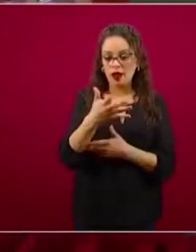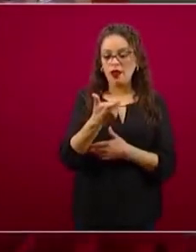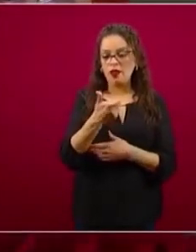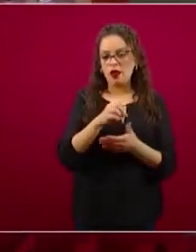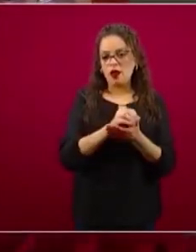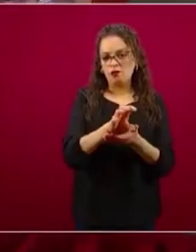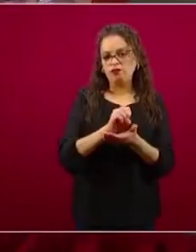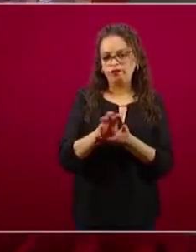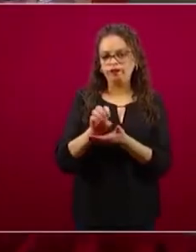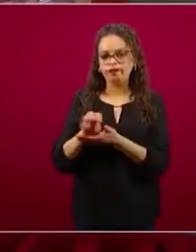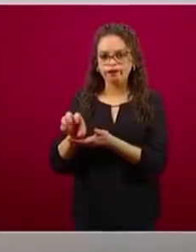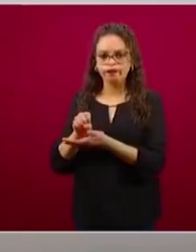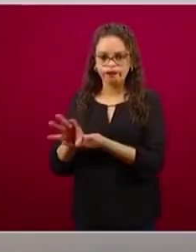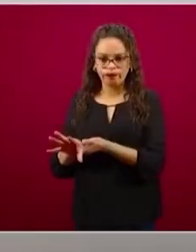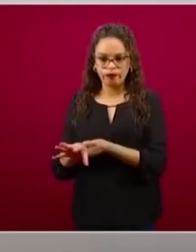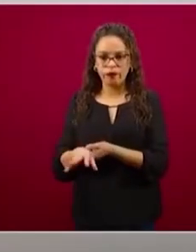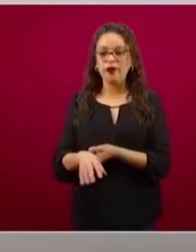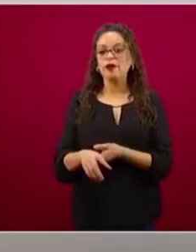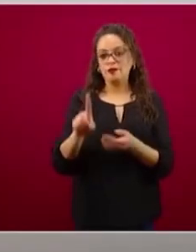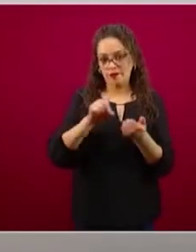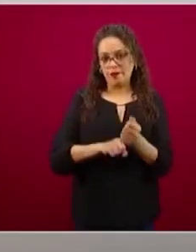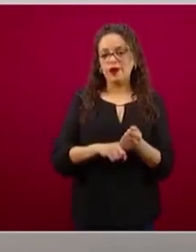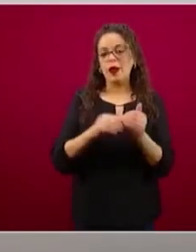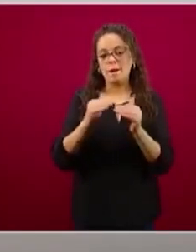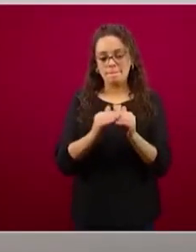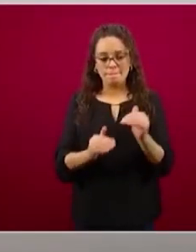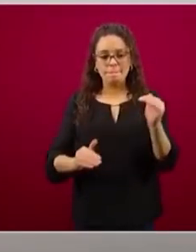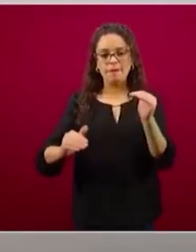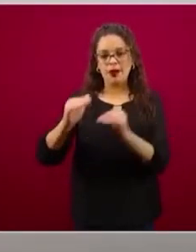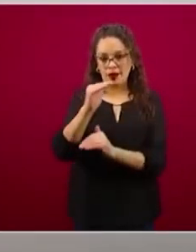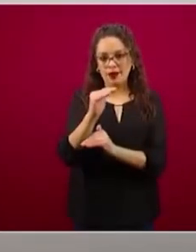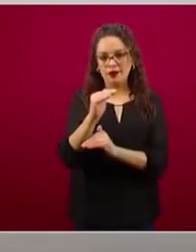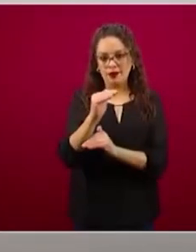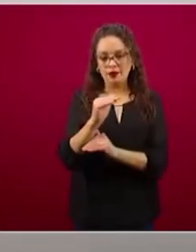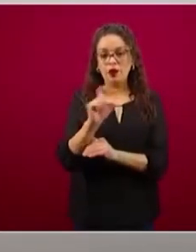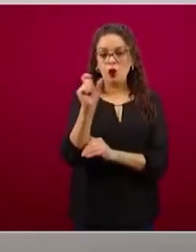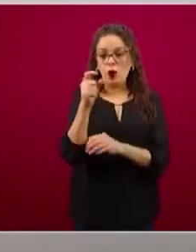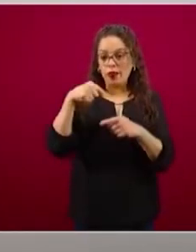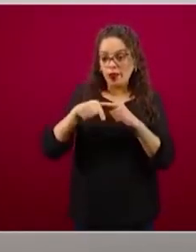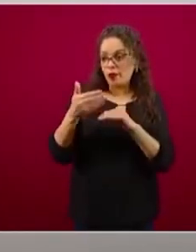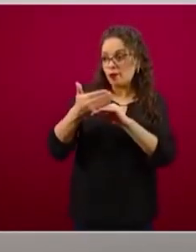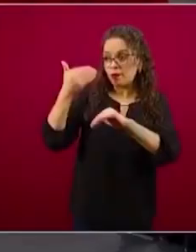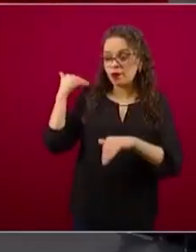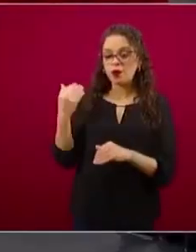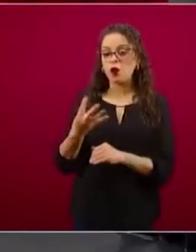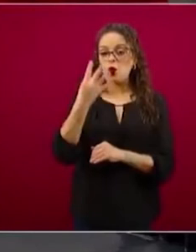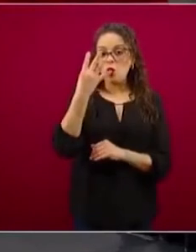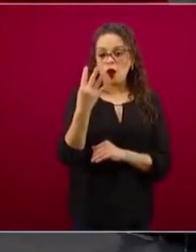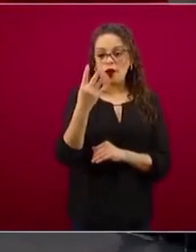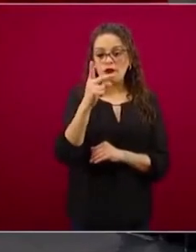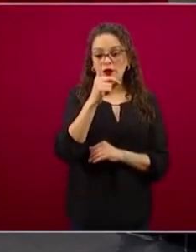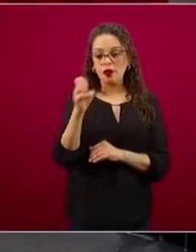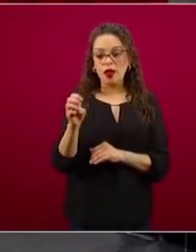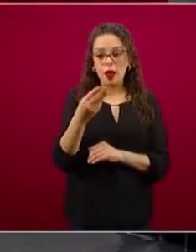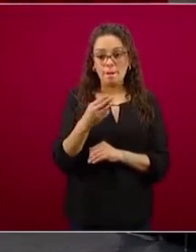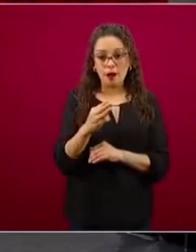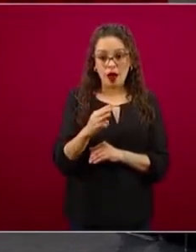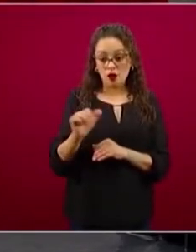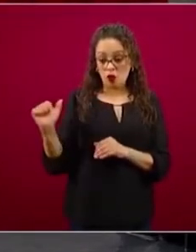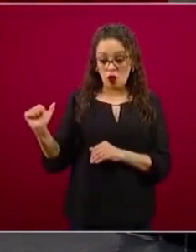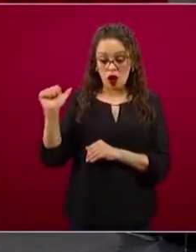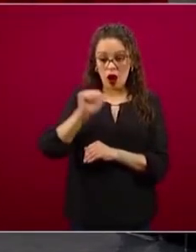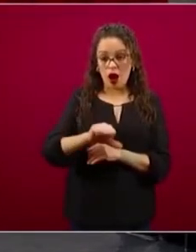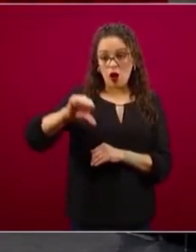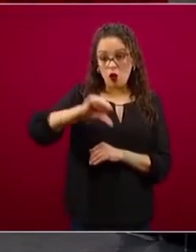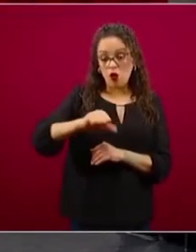incremento. Recuerden que iniciamos la dispersión el 4 de mayo y del 4 de mayo al día de hoy, que es